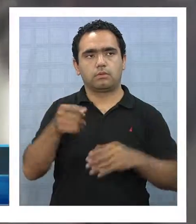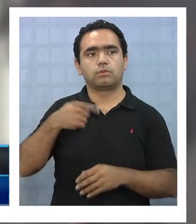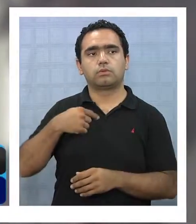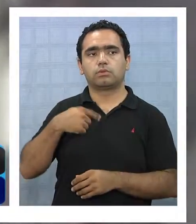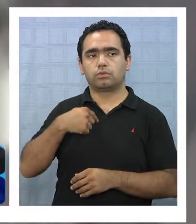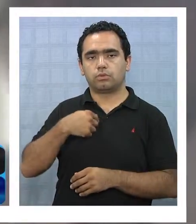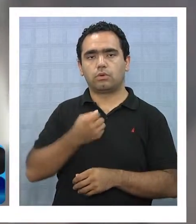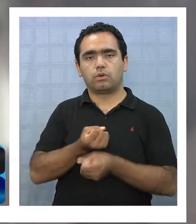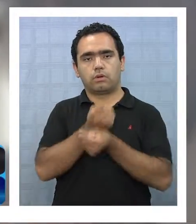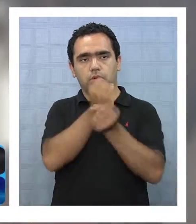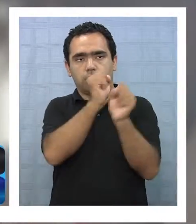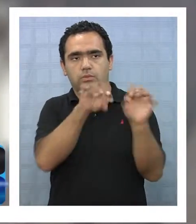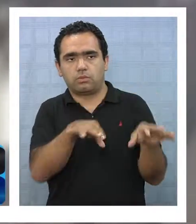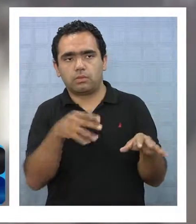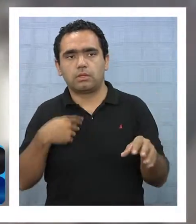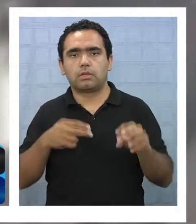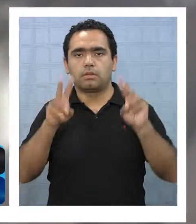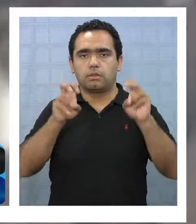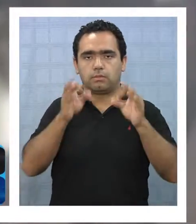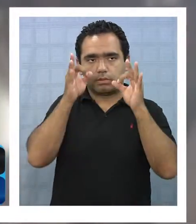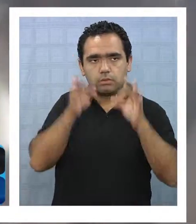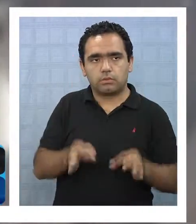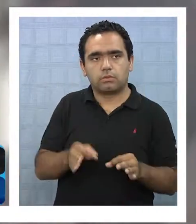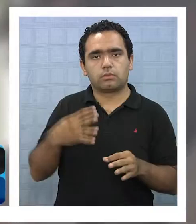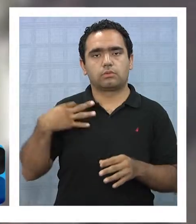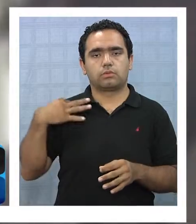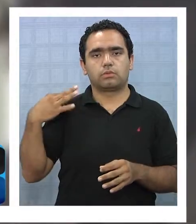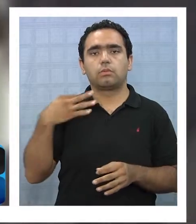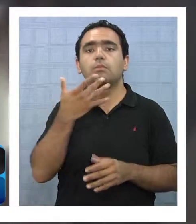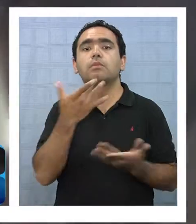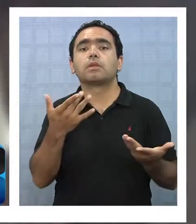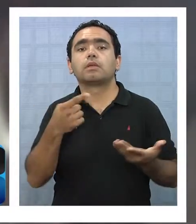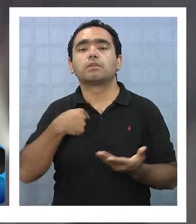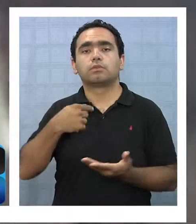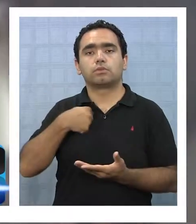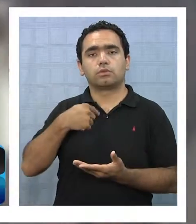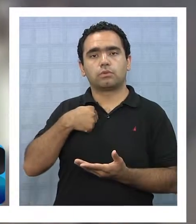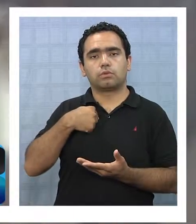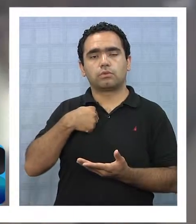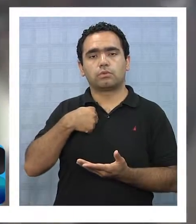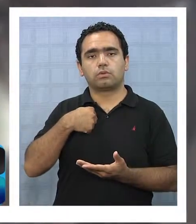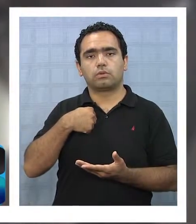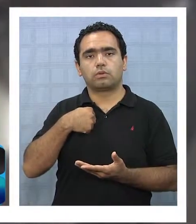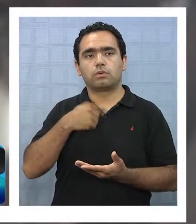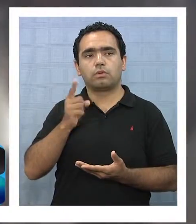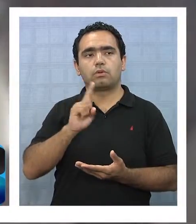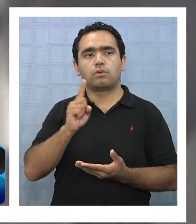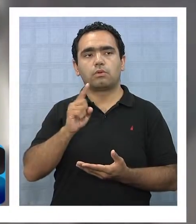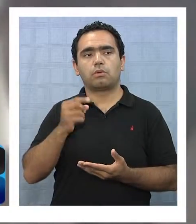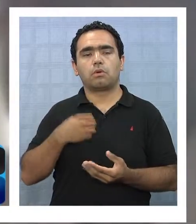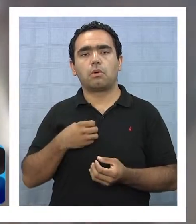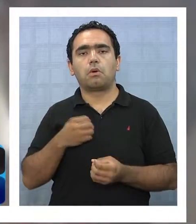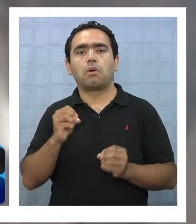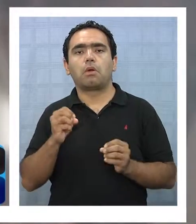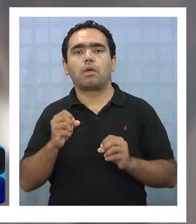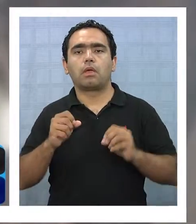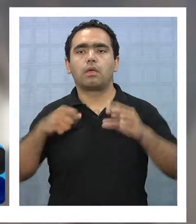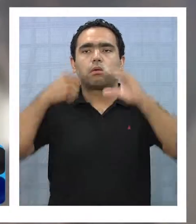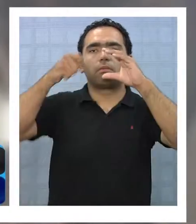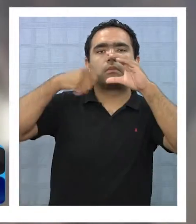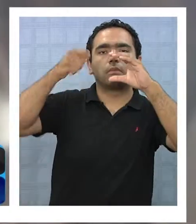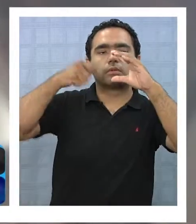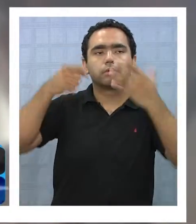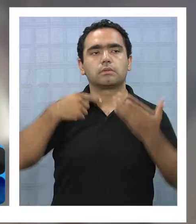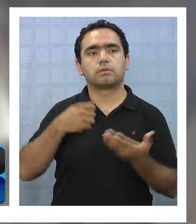formalmente quiero presentar mi renuncia a la Comisión de Seguridad Ciudadana, pero principalmente por el hecho de que yo no me voy a prestar para el show que hoy día tiene